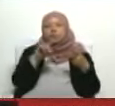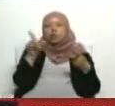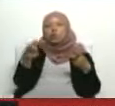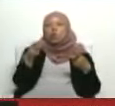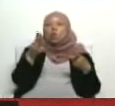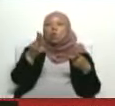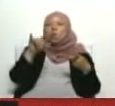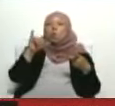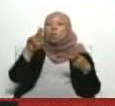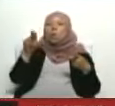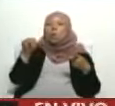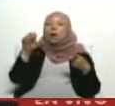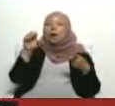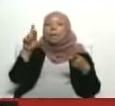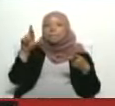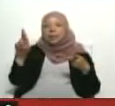Soto,